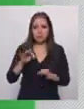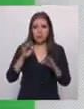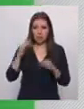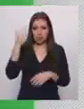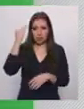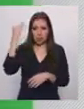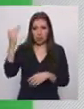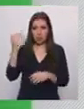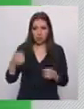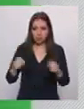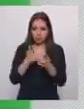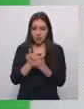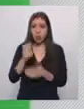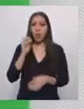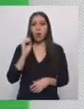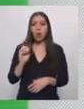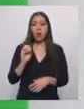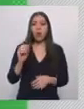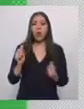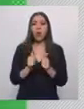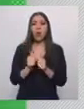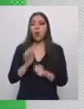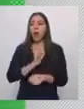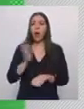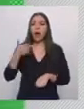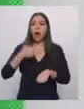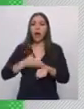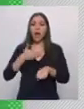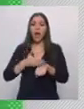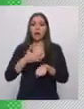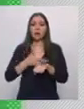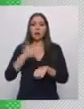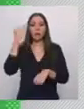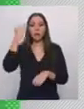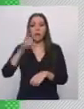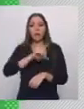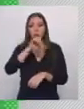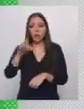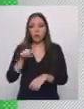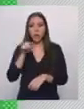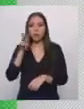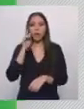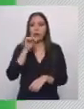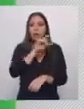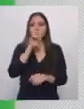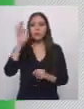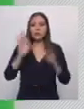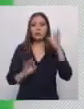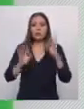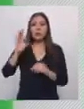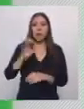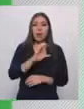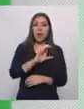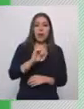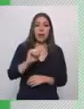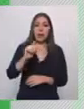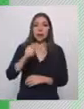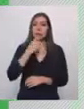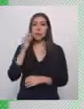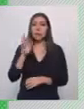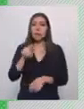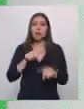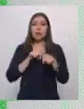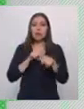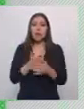y cuántos, el CAT te da un estimado de cuánto puedes llegar a pagar si tú sigues con los mínimos, que es aproximadamente,